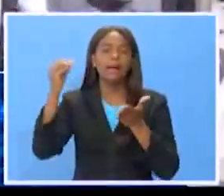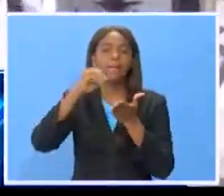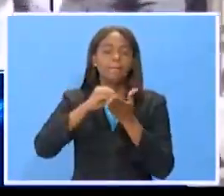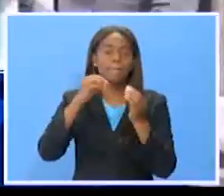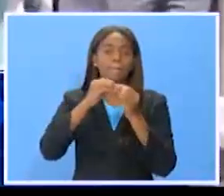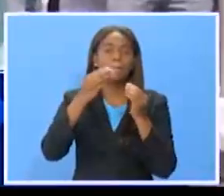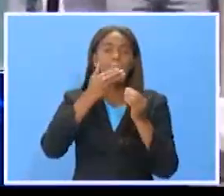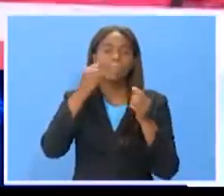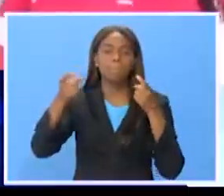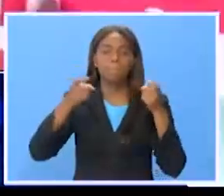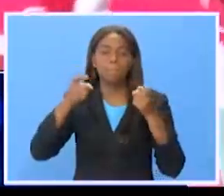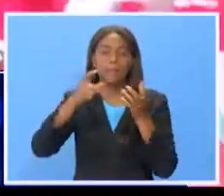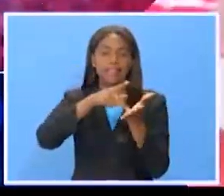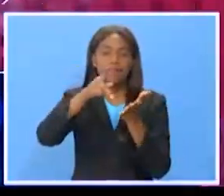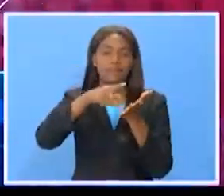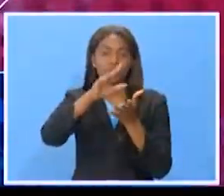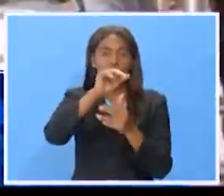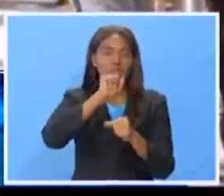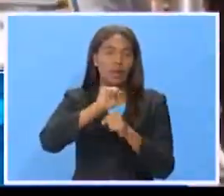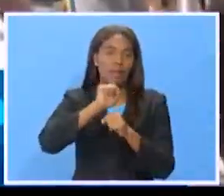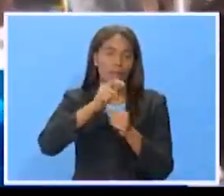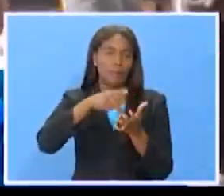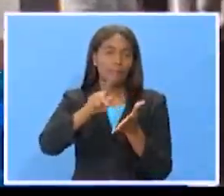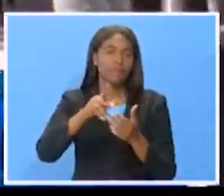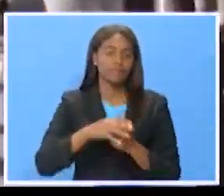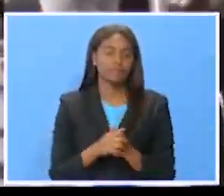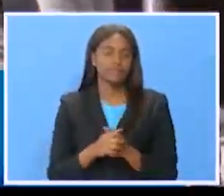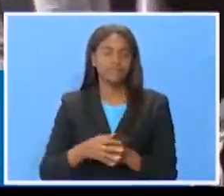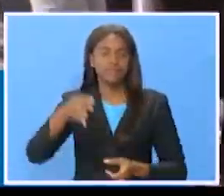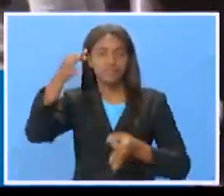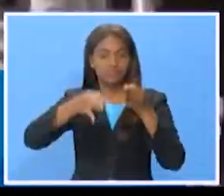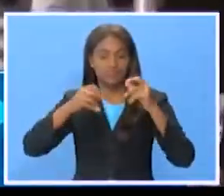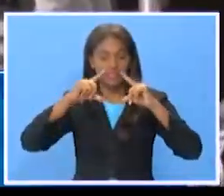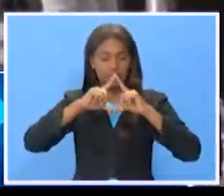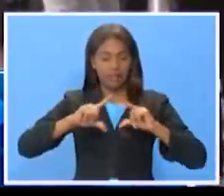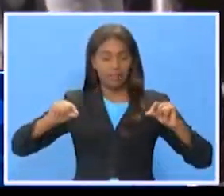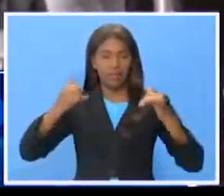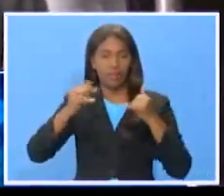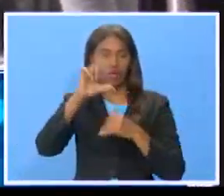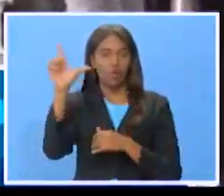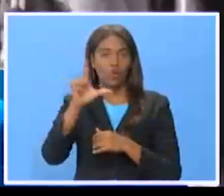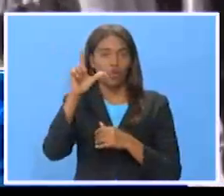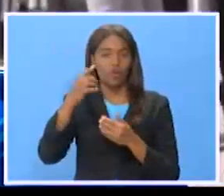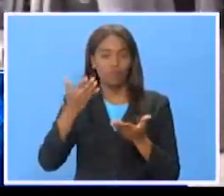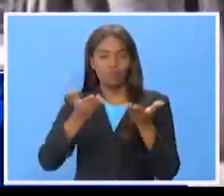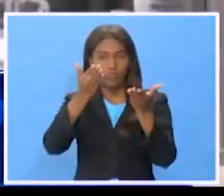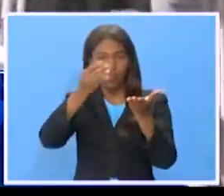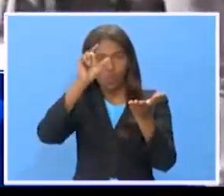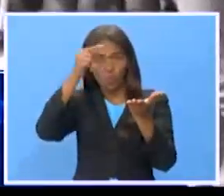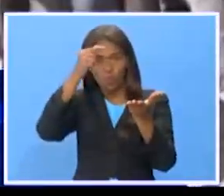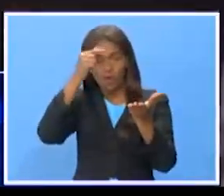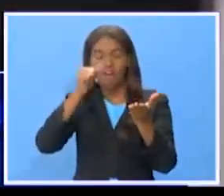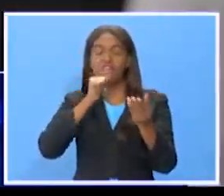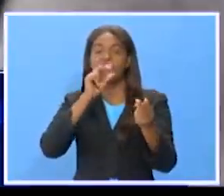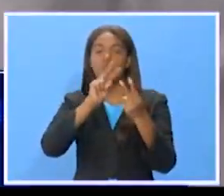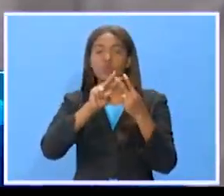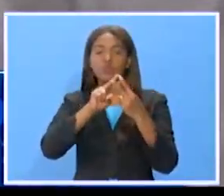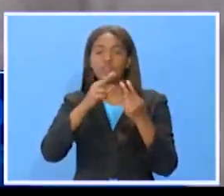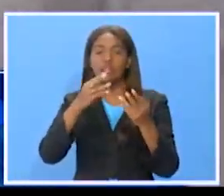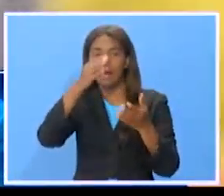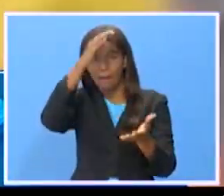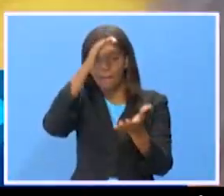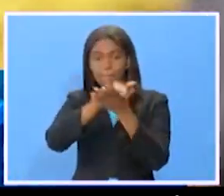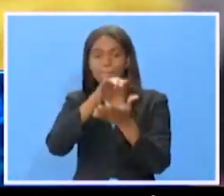legislación en materia salarial. Un tribunal de Japón dijo este lunes que la postura del gobierno de no reconocer el matrimonio